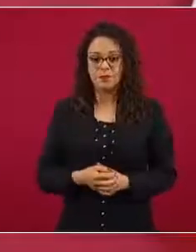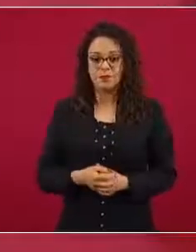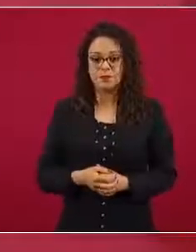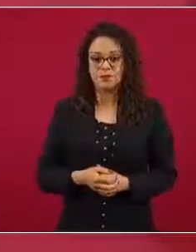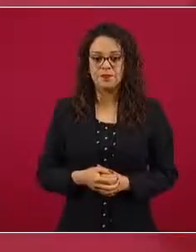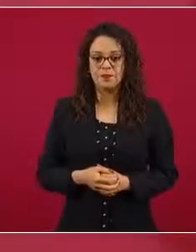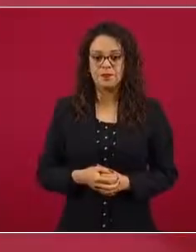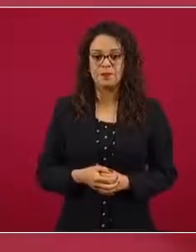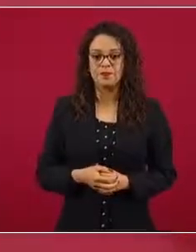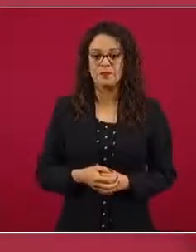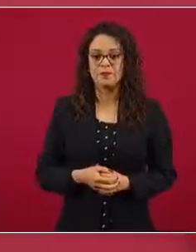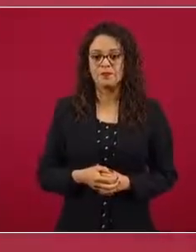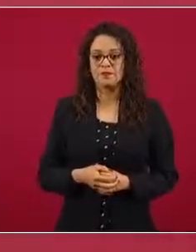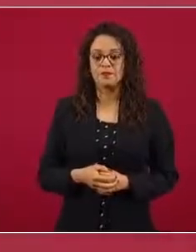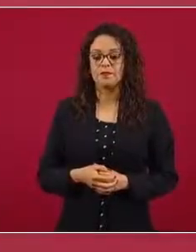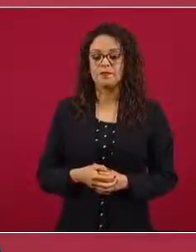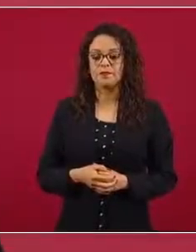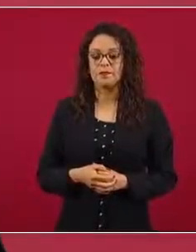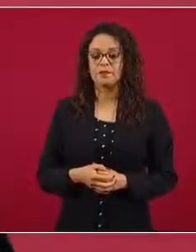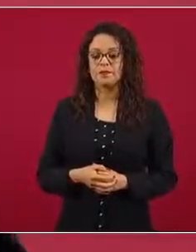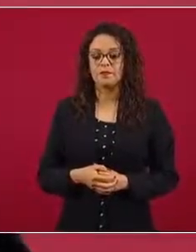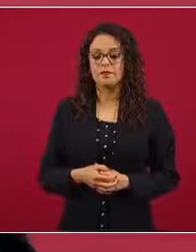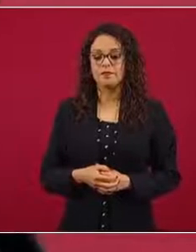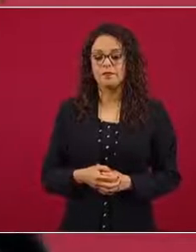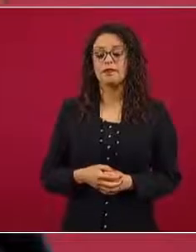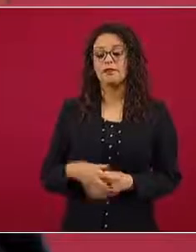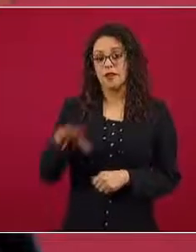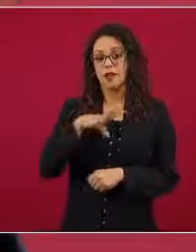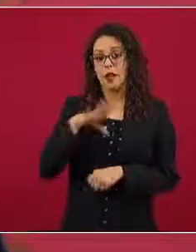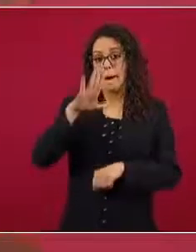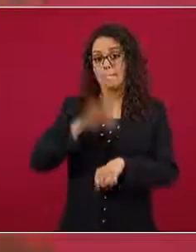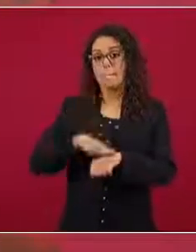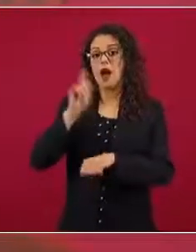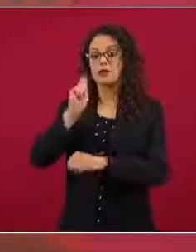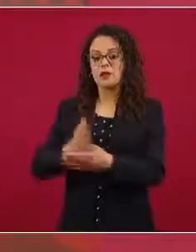hubiese habido más intervención del gobierno en la elección,